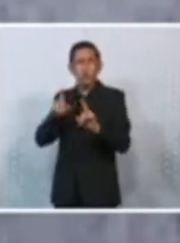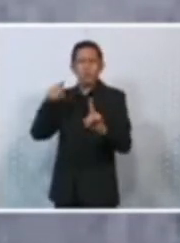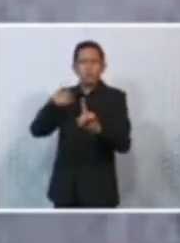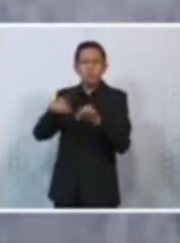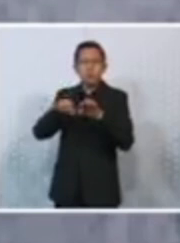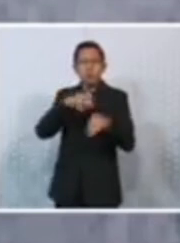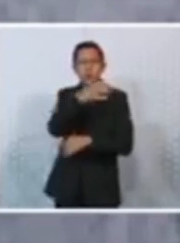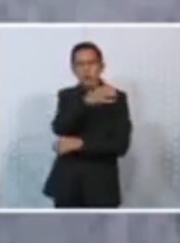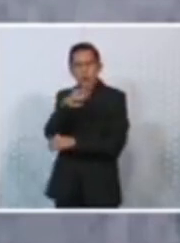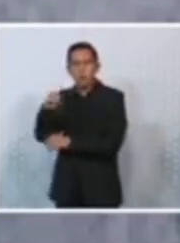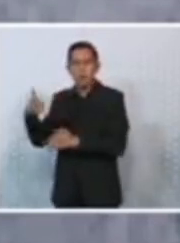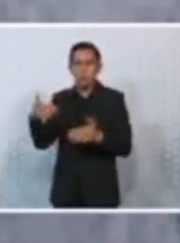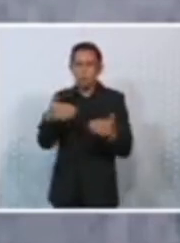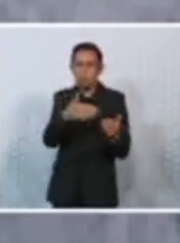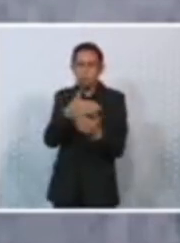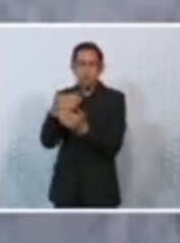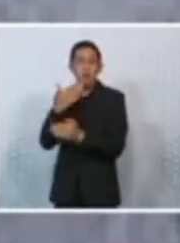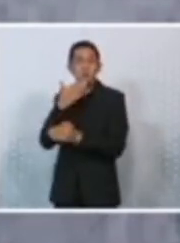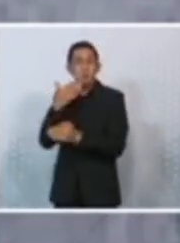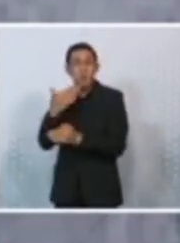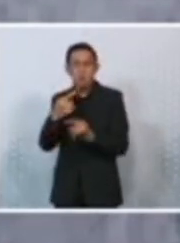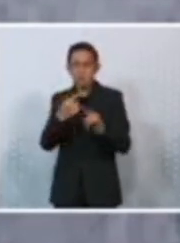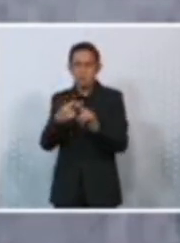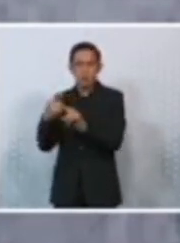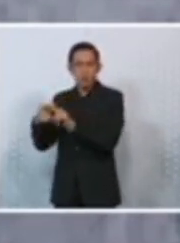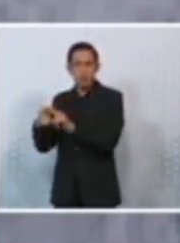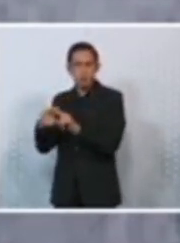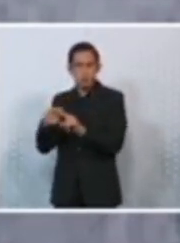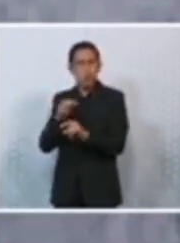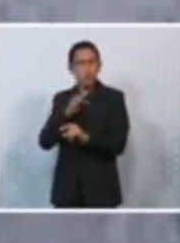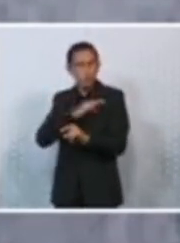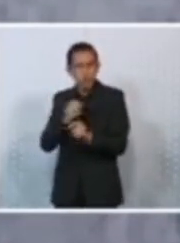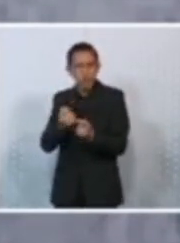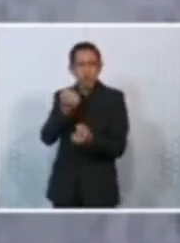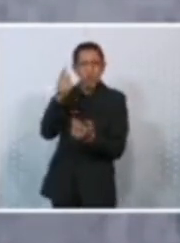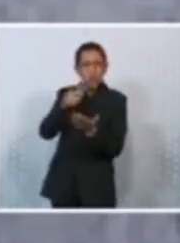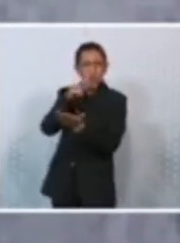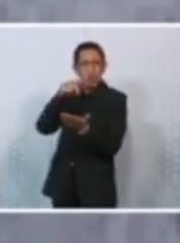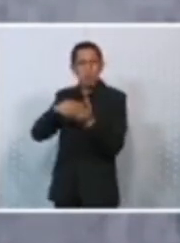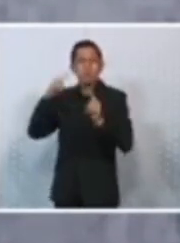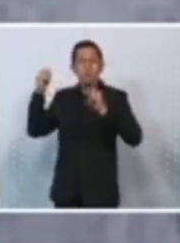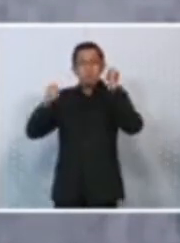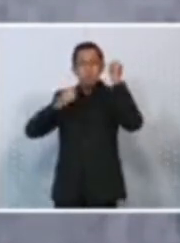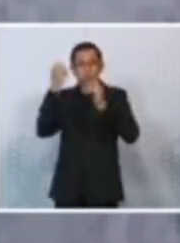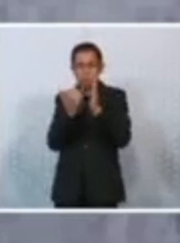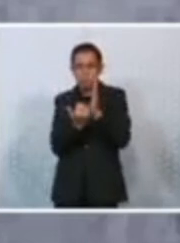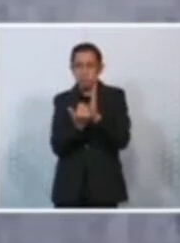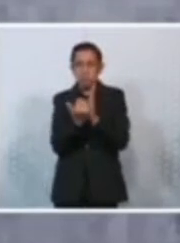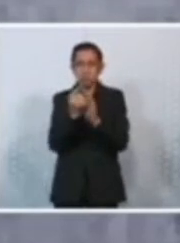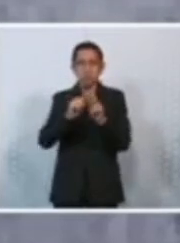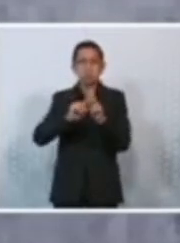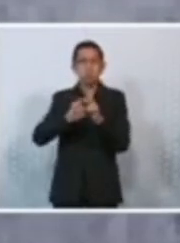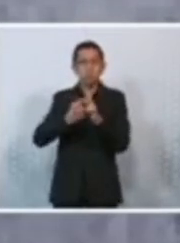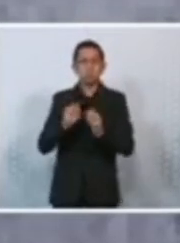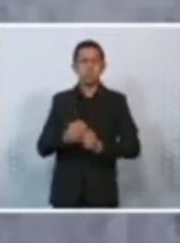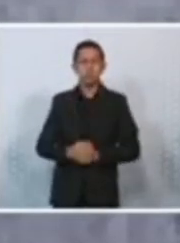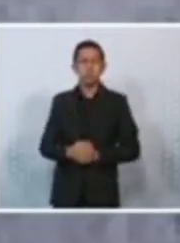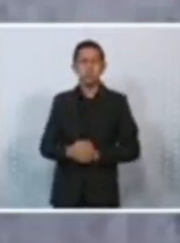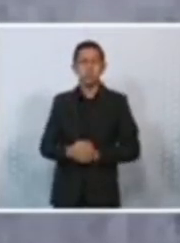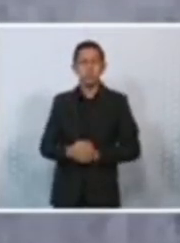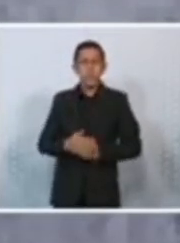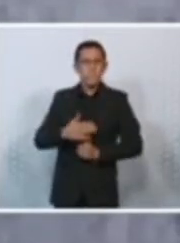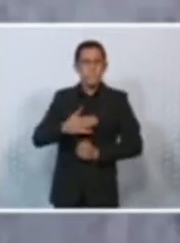sector primario y un incipiente crecimiento turístico y económico mi estrategia tiene que ser integral